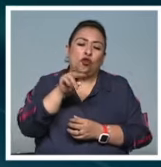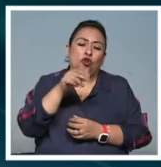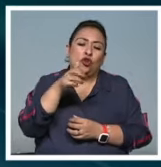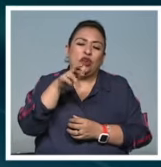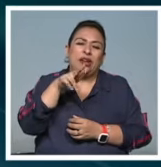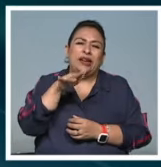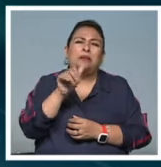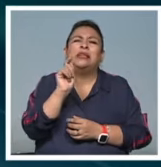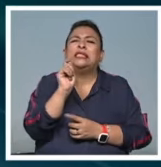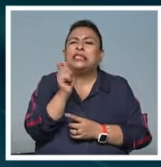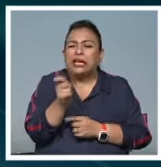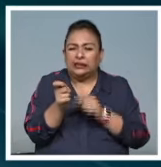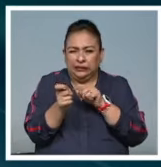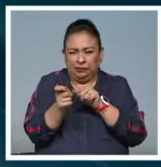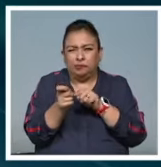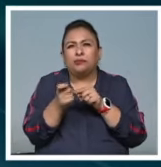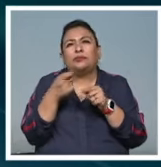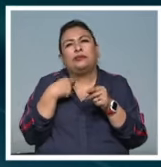fonogramas son